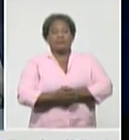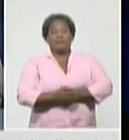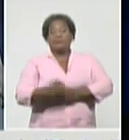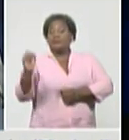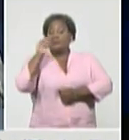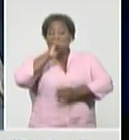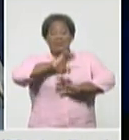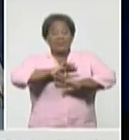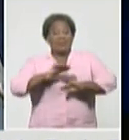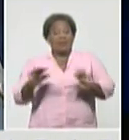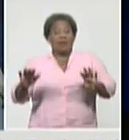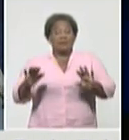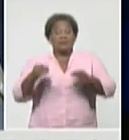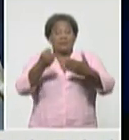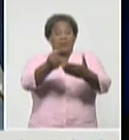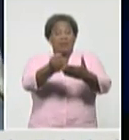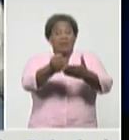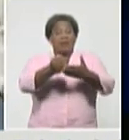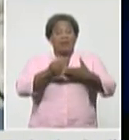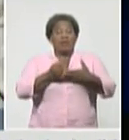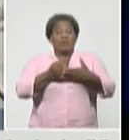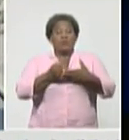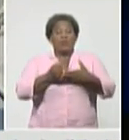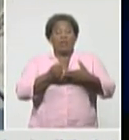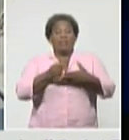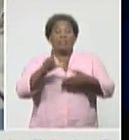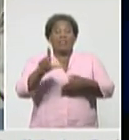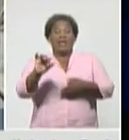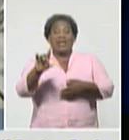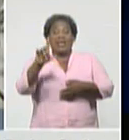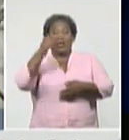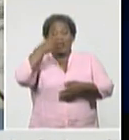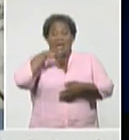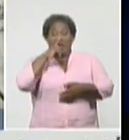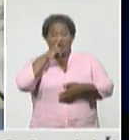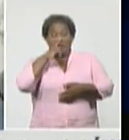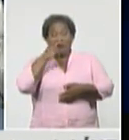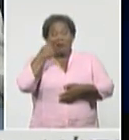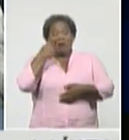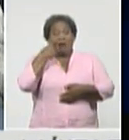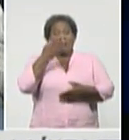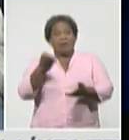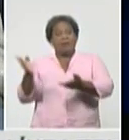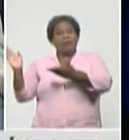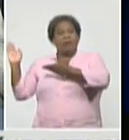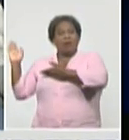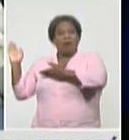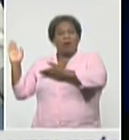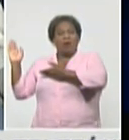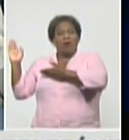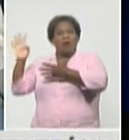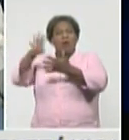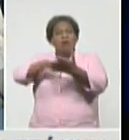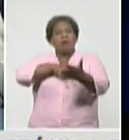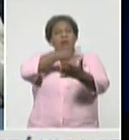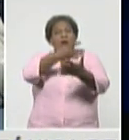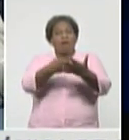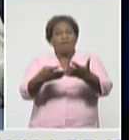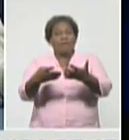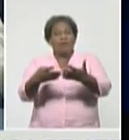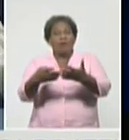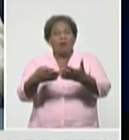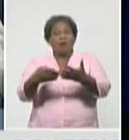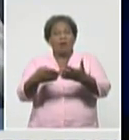Finalmente, y con la ayuda de Lilian Lee, vamos a ver algunas gráficas para no ser tan monótona